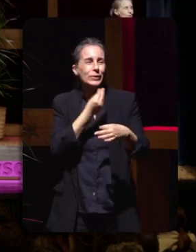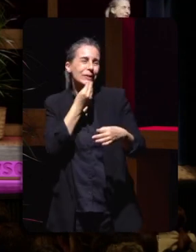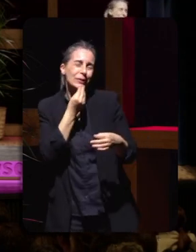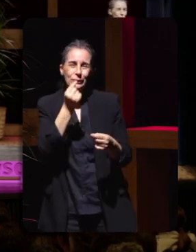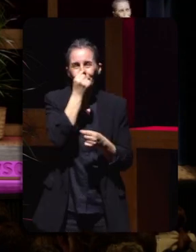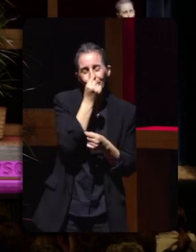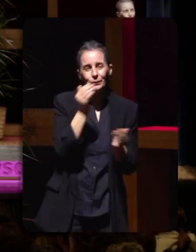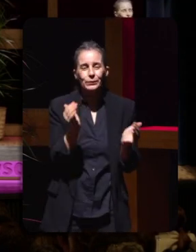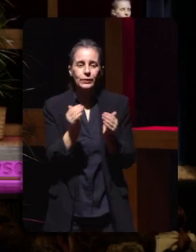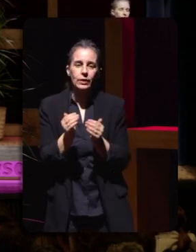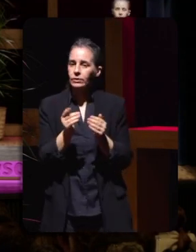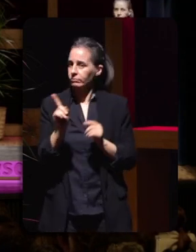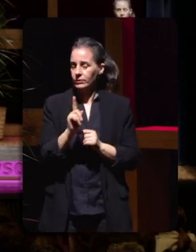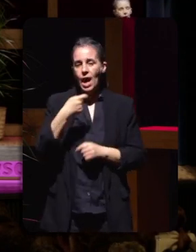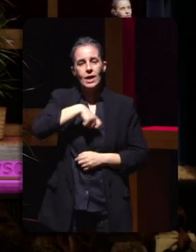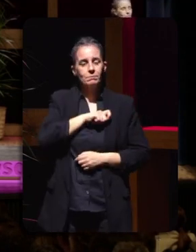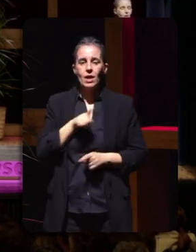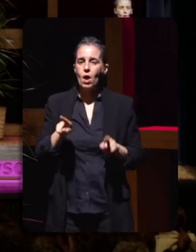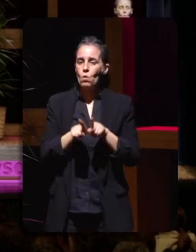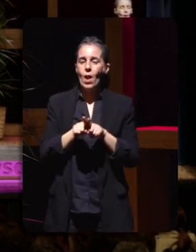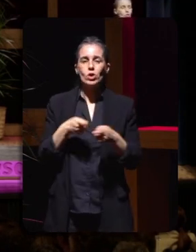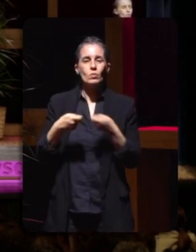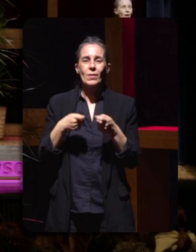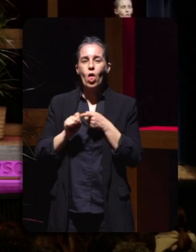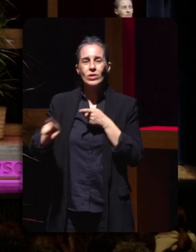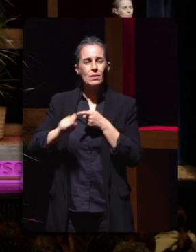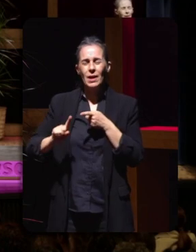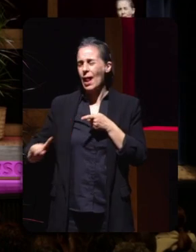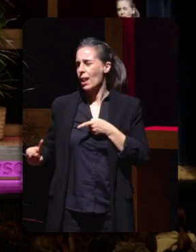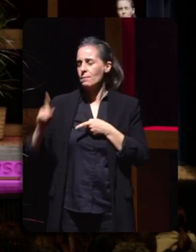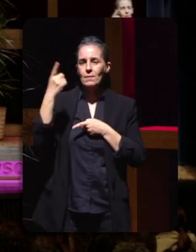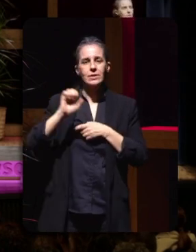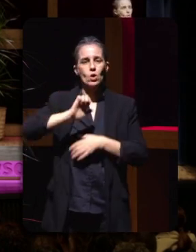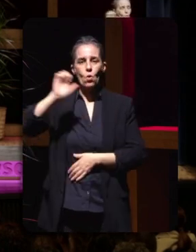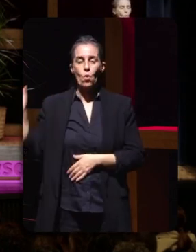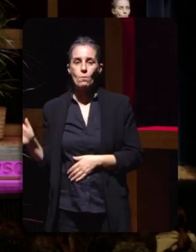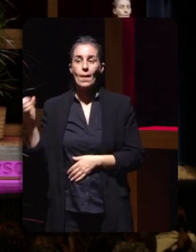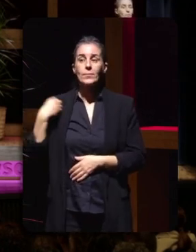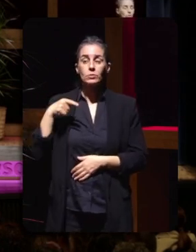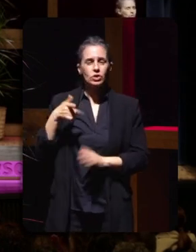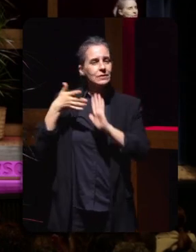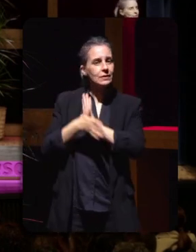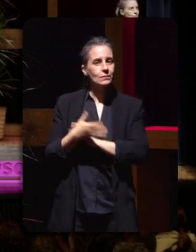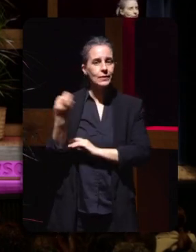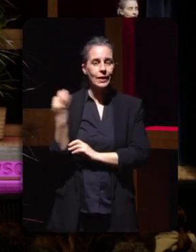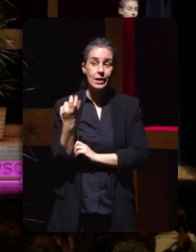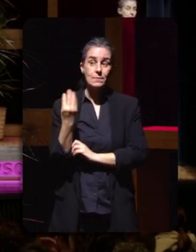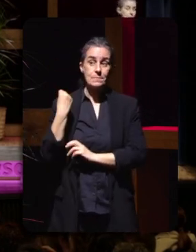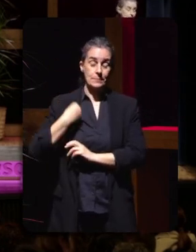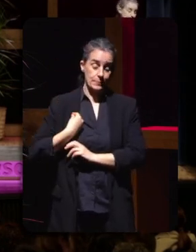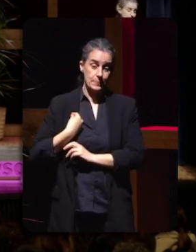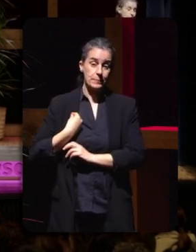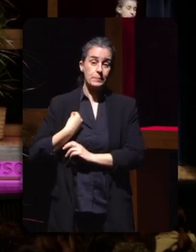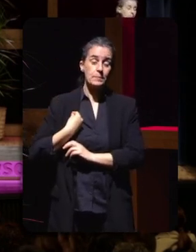España es el mayor supermercado de semen de Europa qué quiere eso decir pues que claro como han estallado